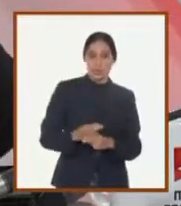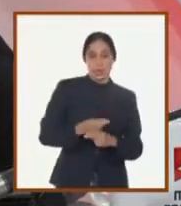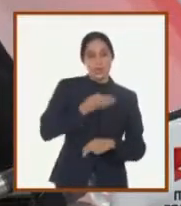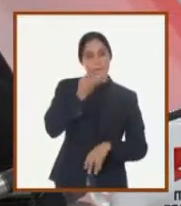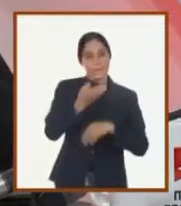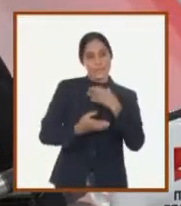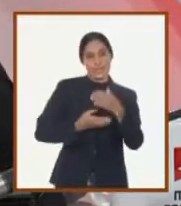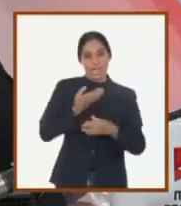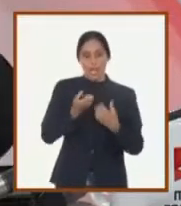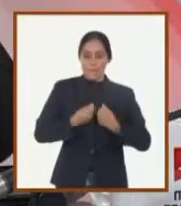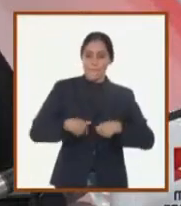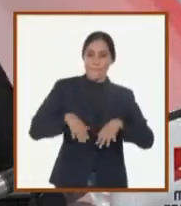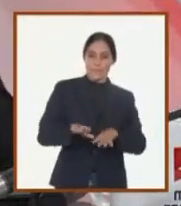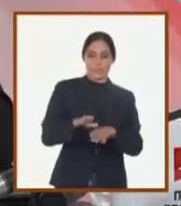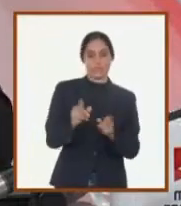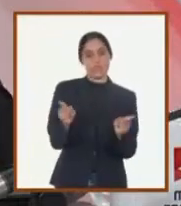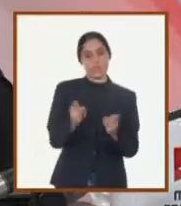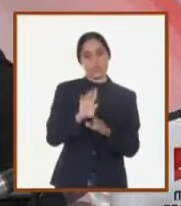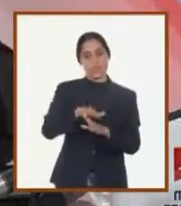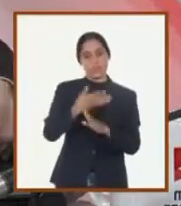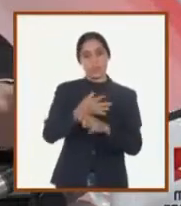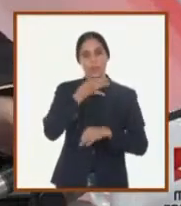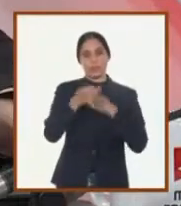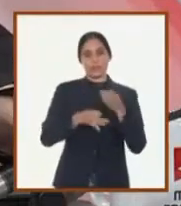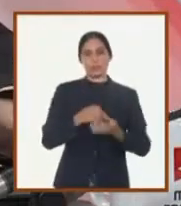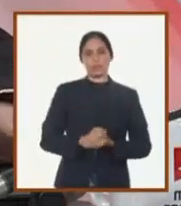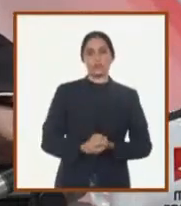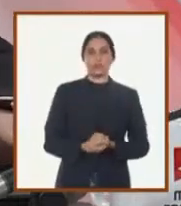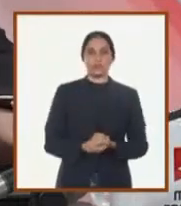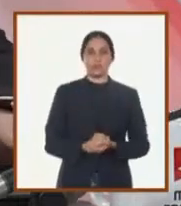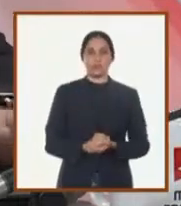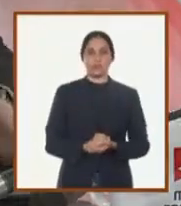redonda yo Les propongo hacer un breve alto y regresamos con